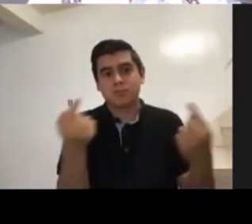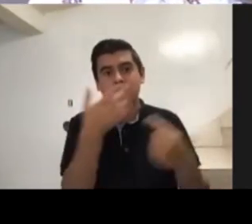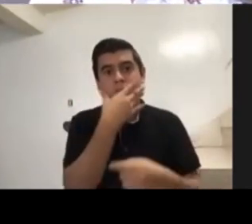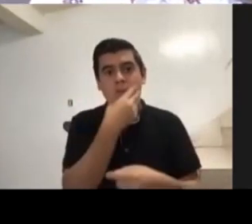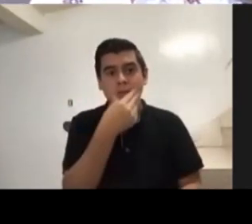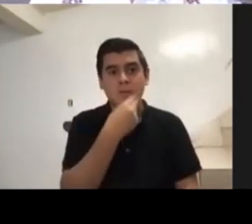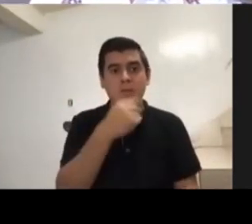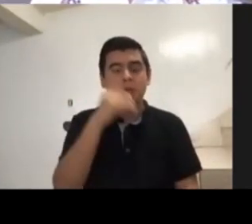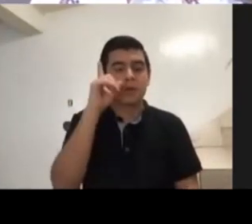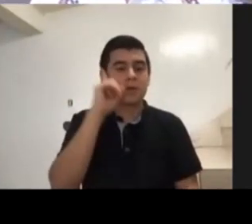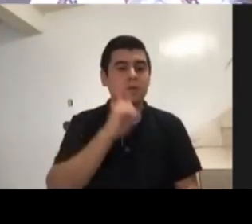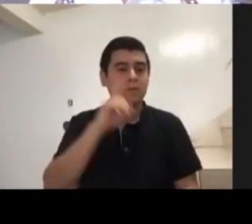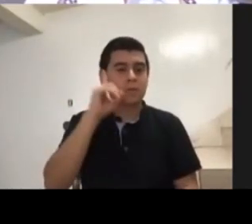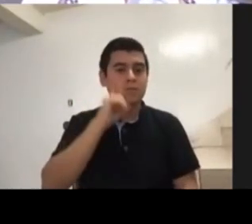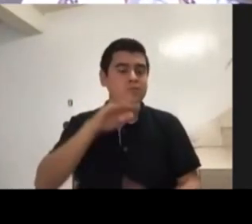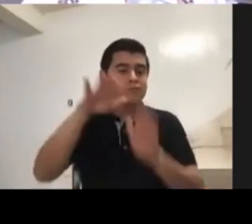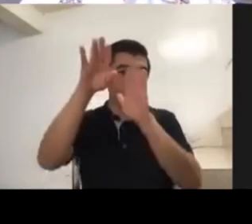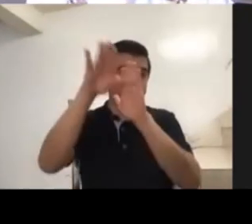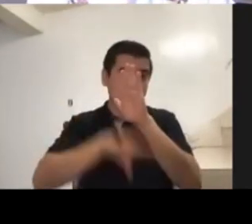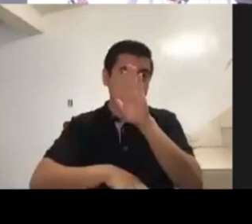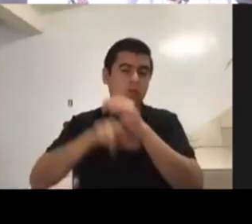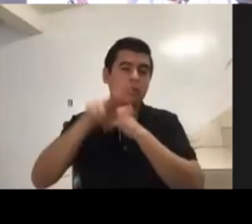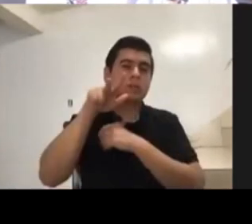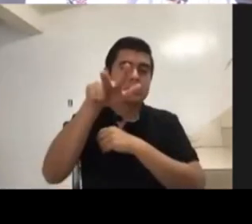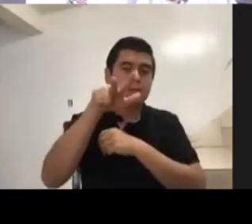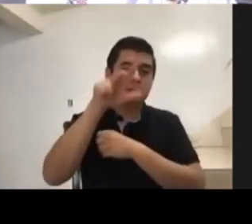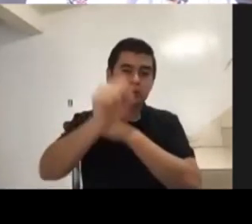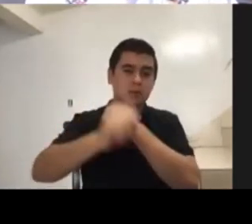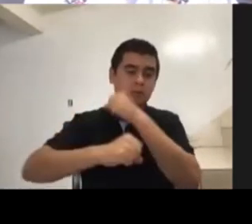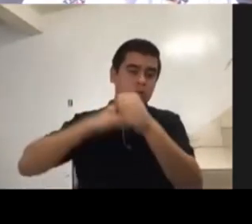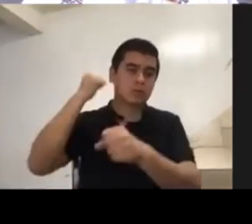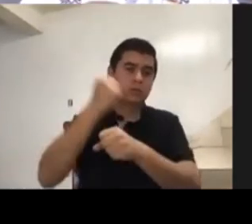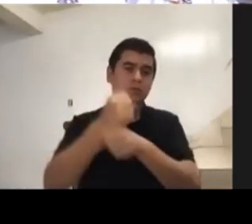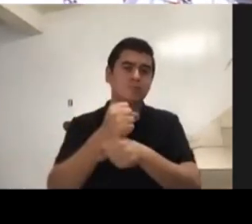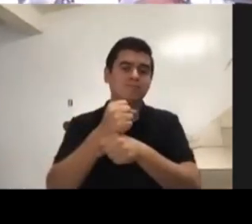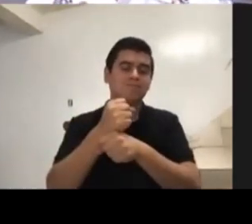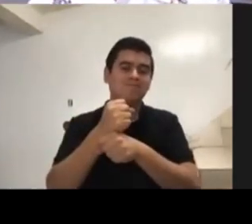años, que no terminaron la educación obligatoria.